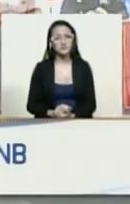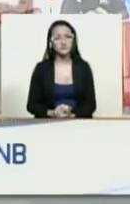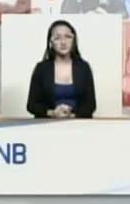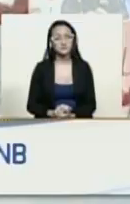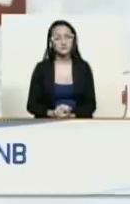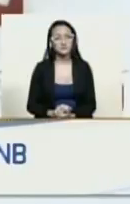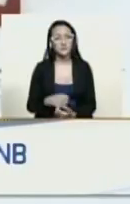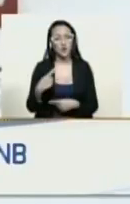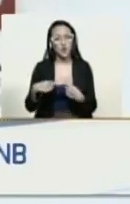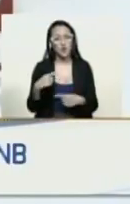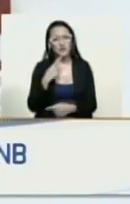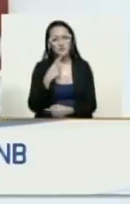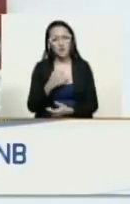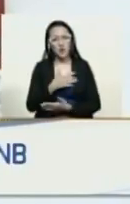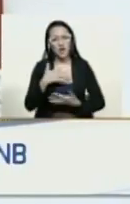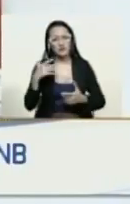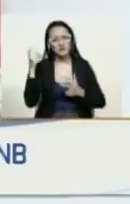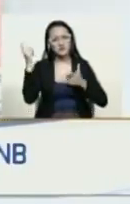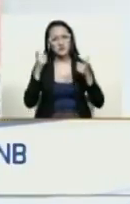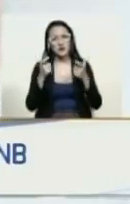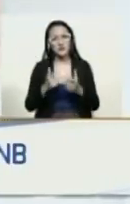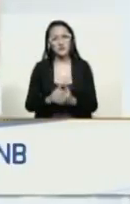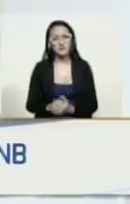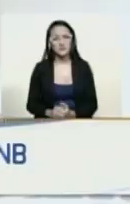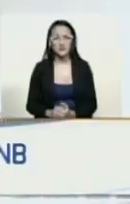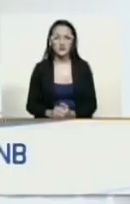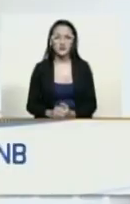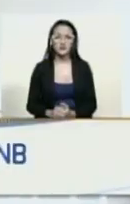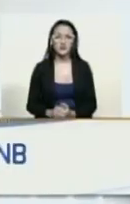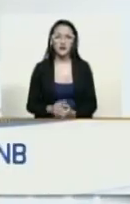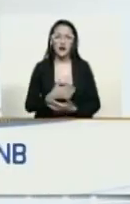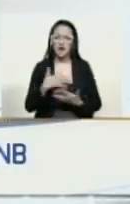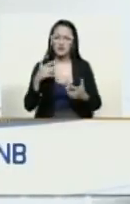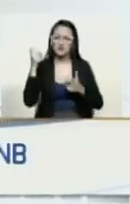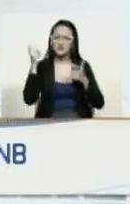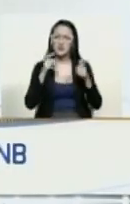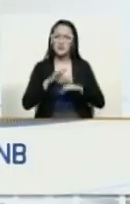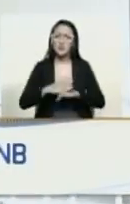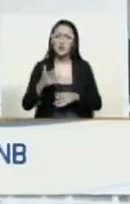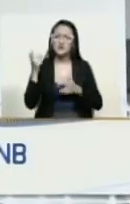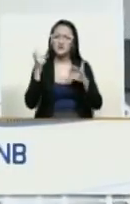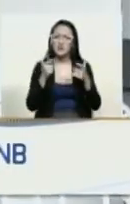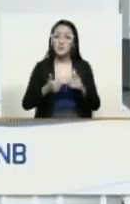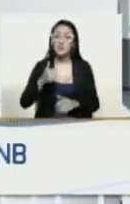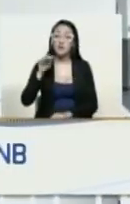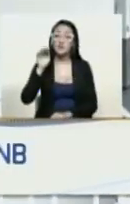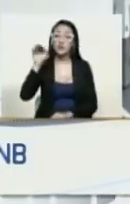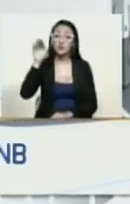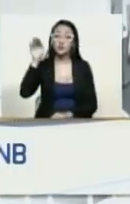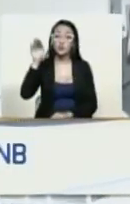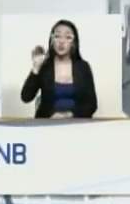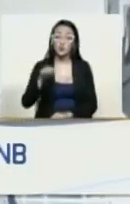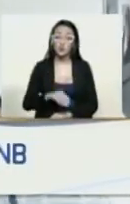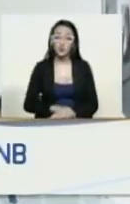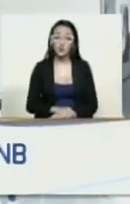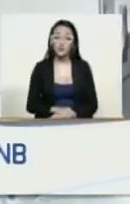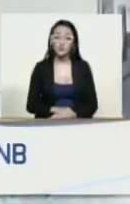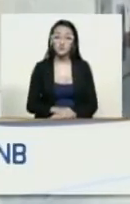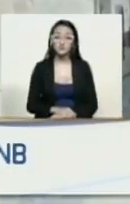cada día que pasa decimos, ¡qué grande fue Chávez! ¡Qué grande Chávez! Porque Chávez es más futuro que pasado.